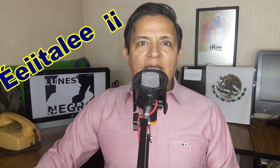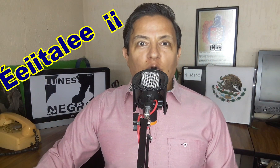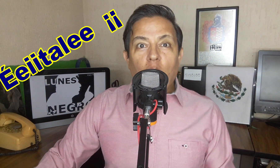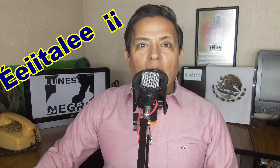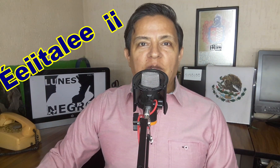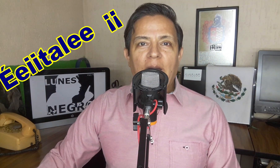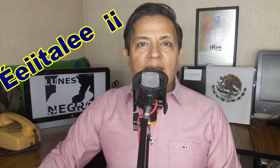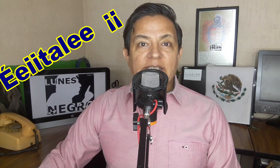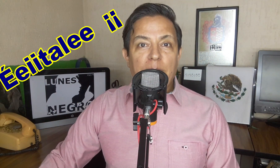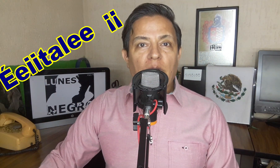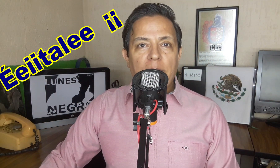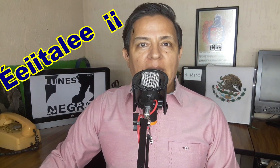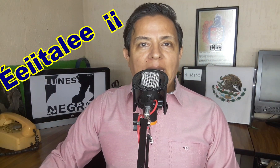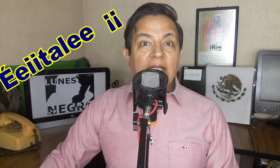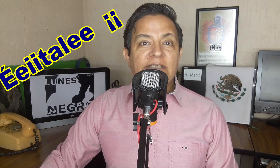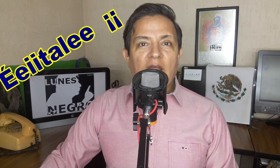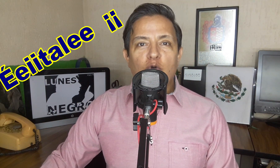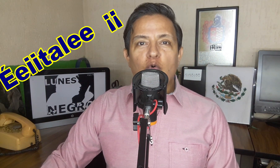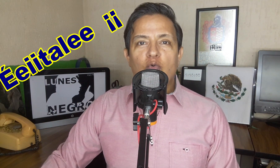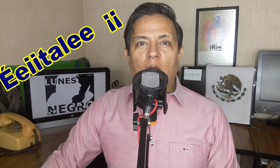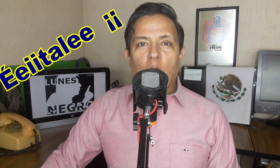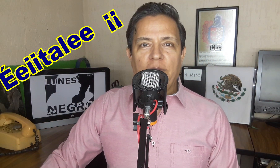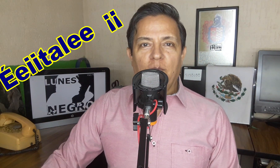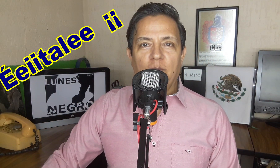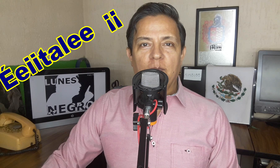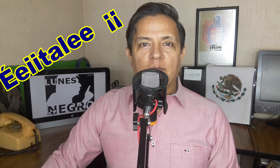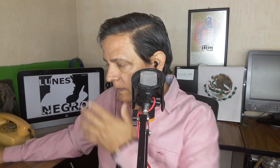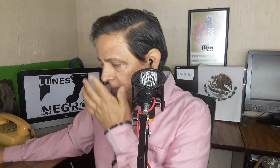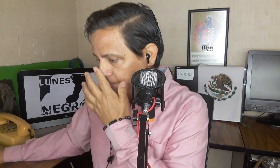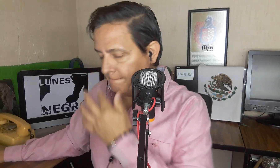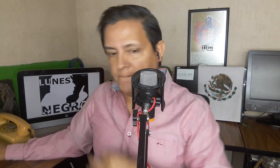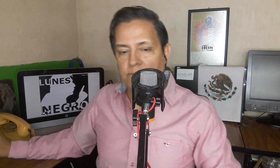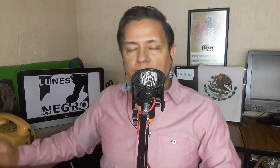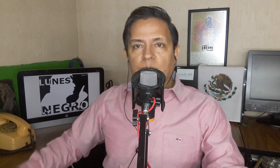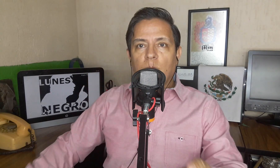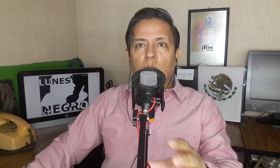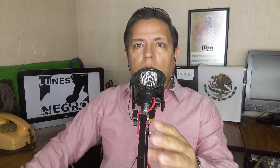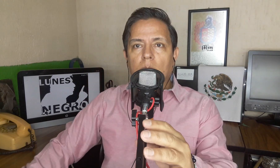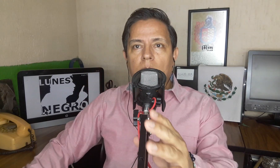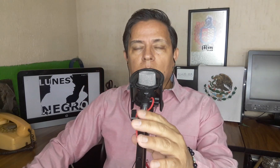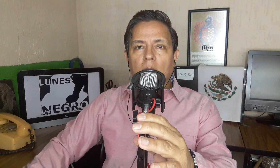Hey, tal mi gente, ¿cómo les va? Espero que bien, les traigo un nuevo video.